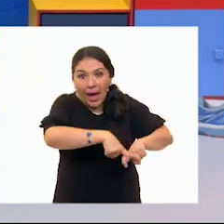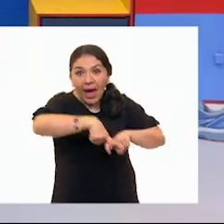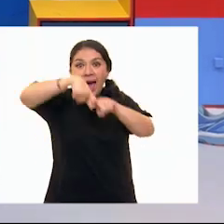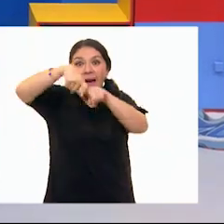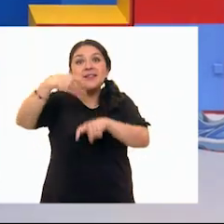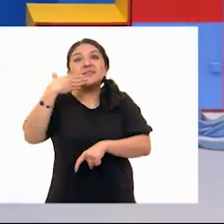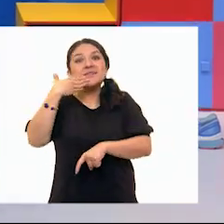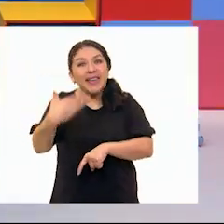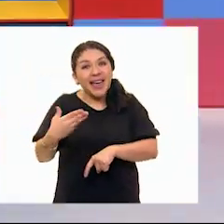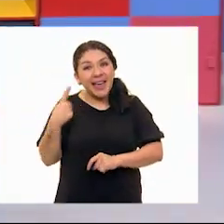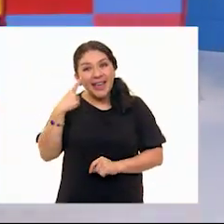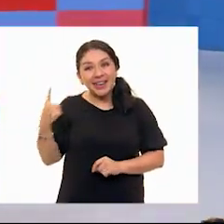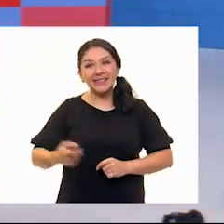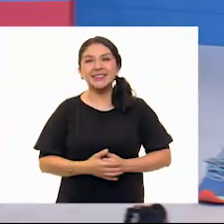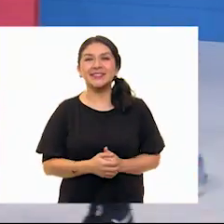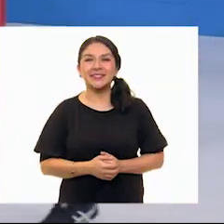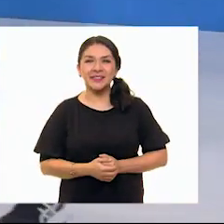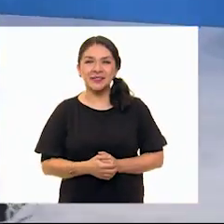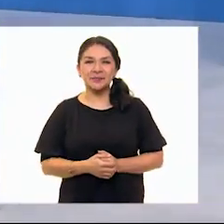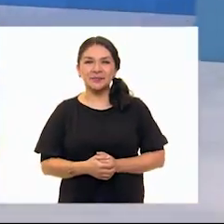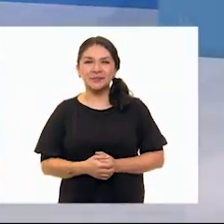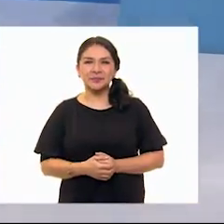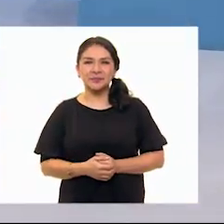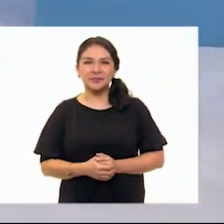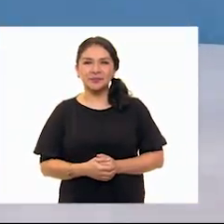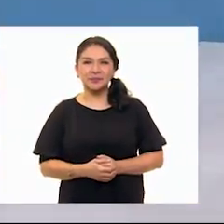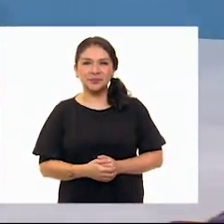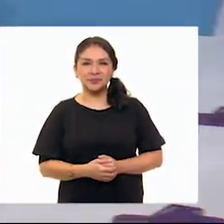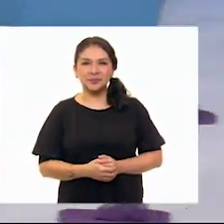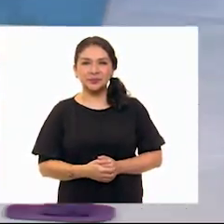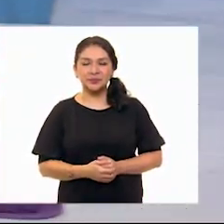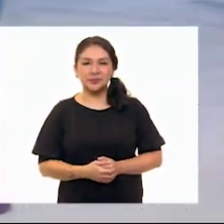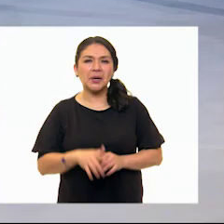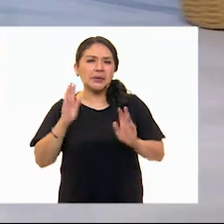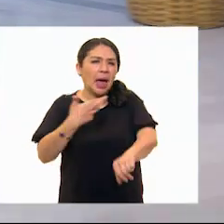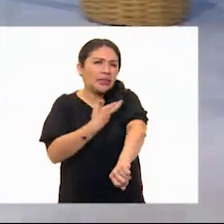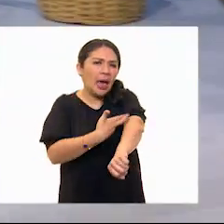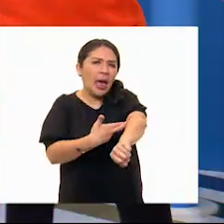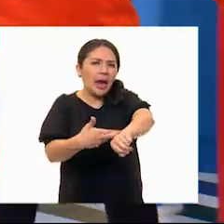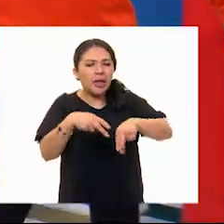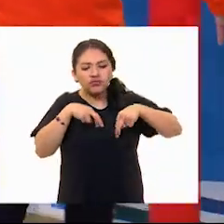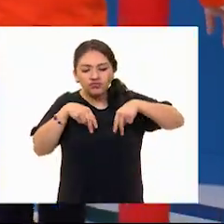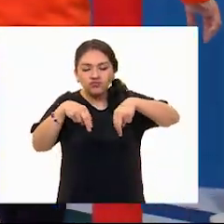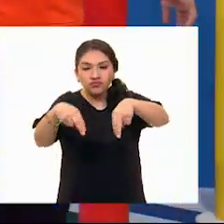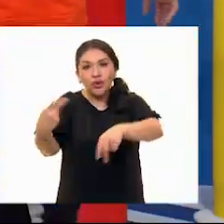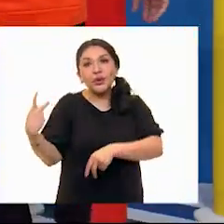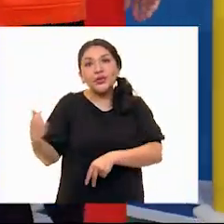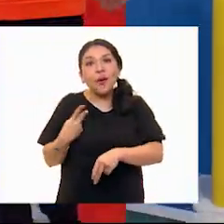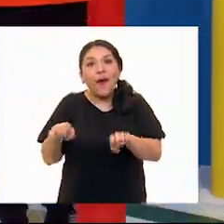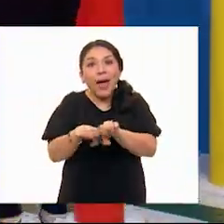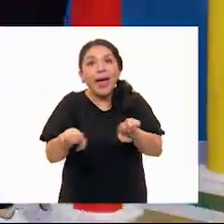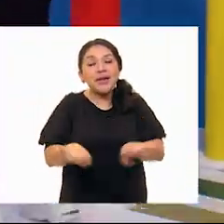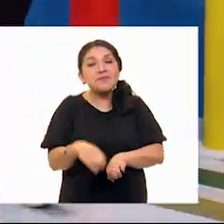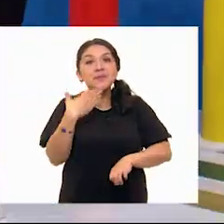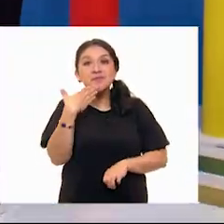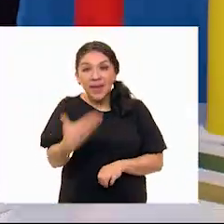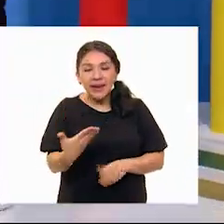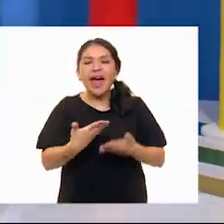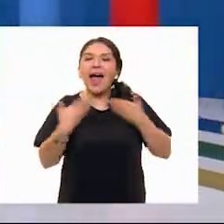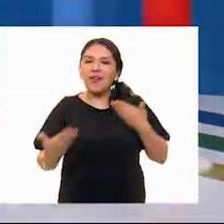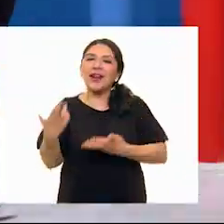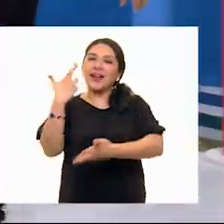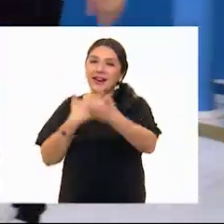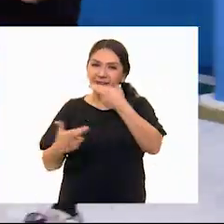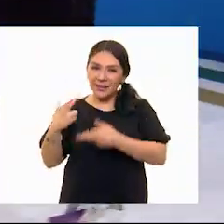¡Lo logramos! Bien. Vamos de regreso. Y nos podemos ir derechito. Estamos colaborando. Bien. De regreso. De